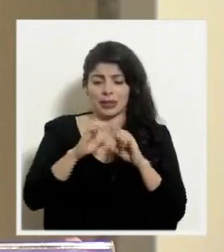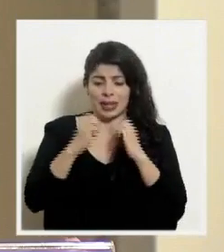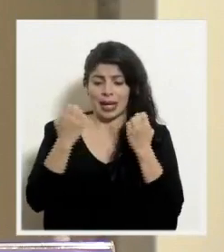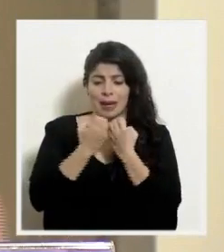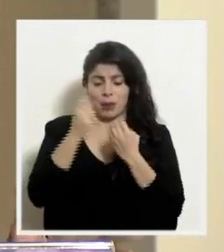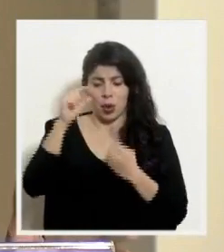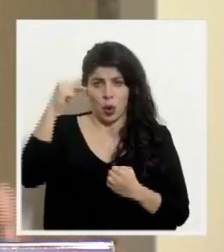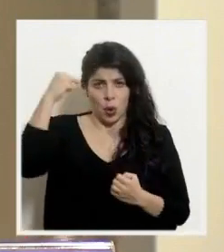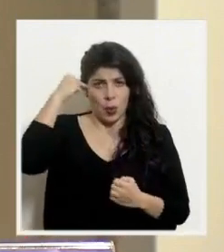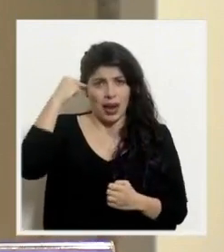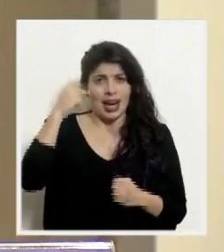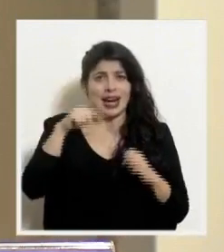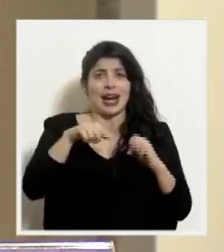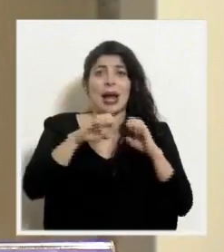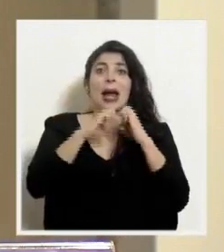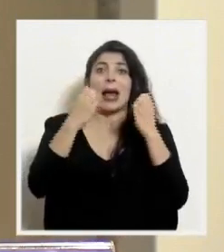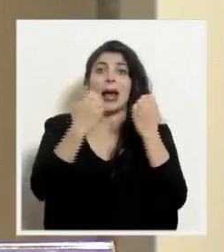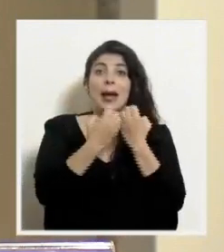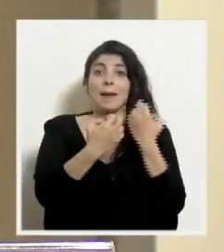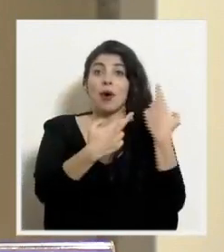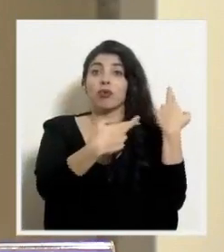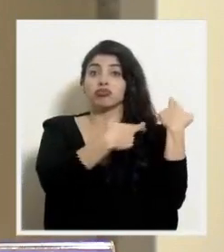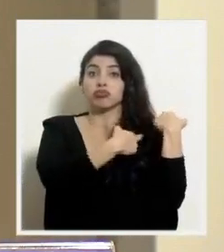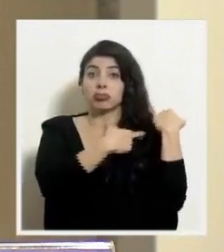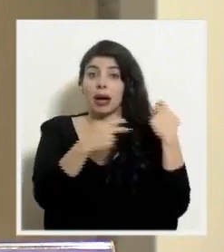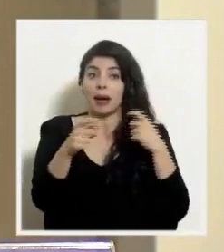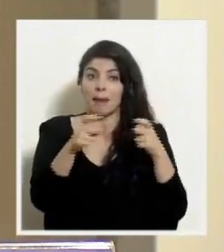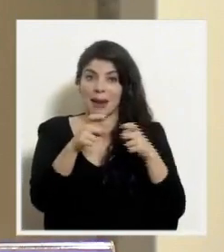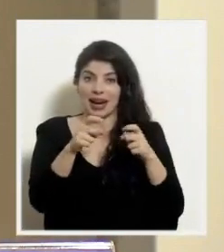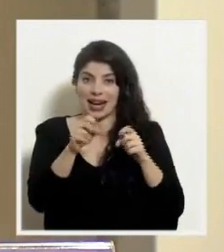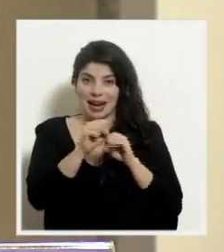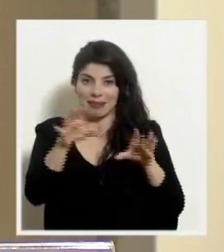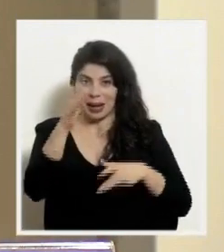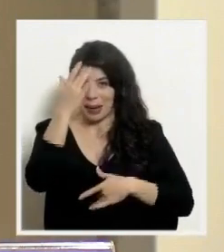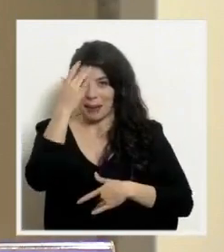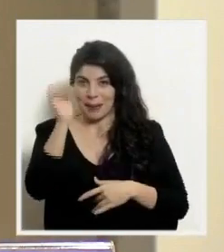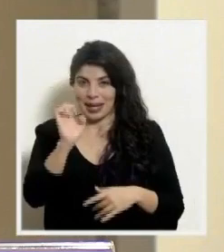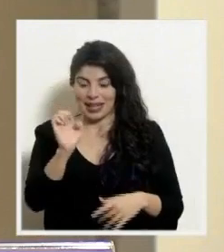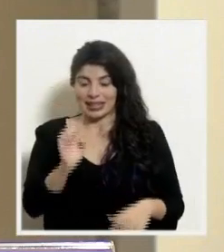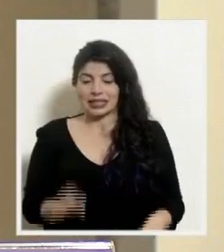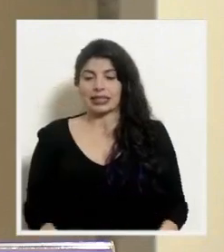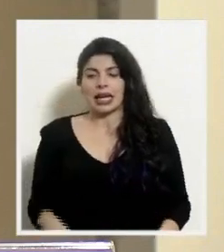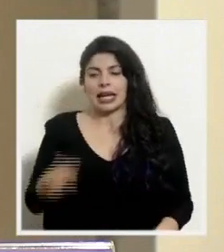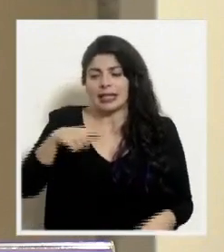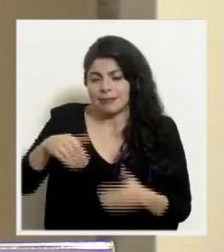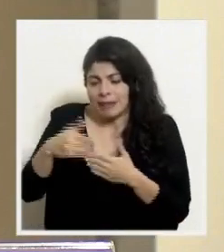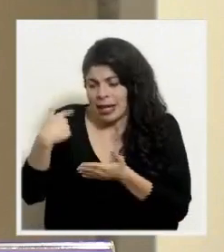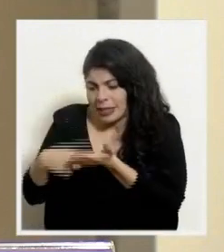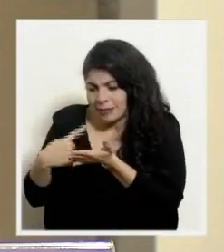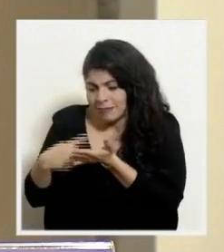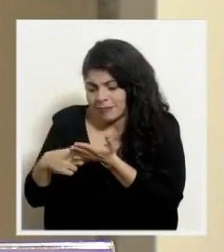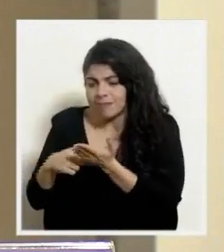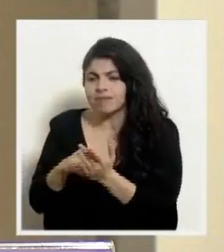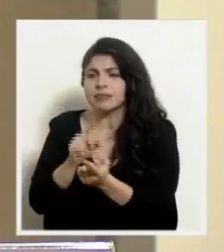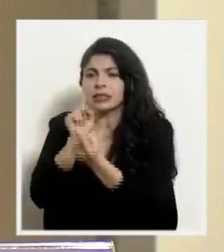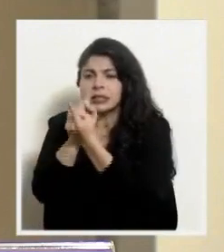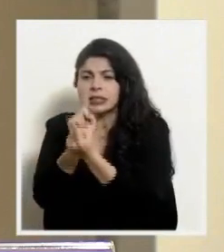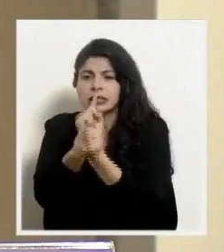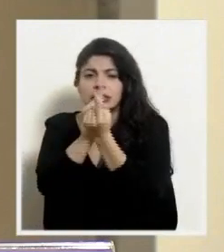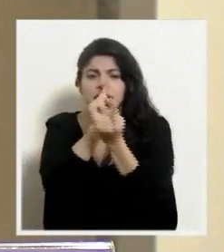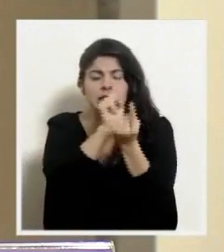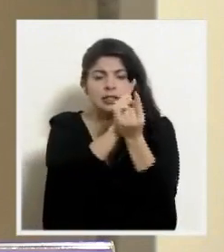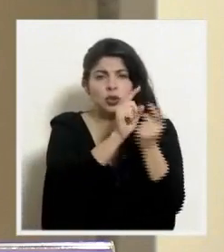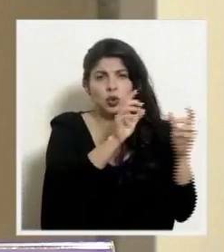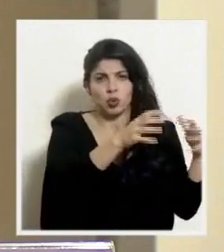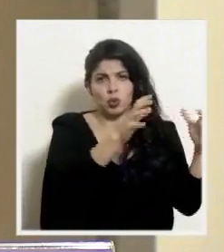de gobierno, del equipo que está a cargo del manejo de la emergencia, de conversar previamente con cada uno de los sectores. Yo eso sí lo